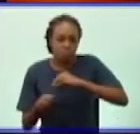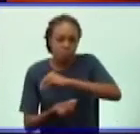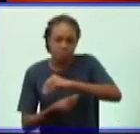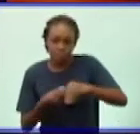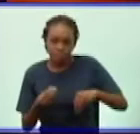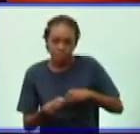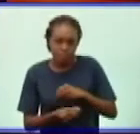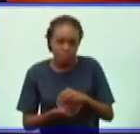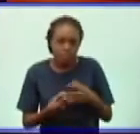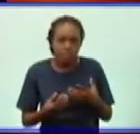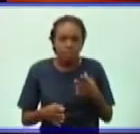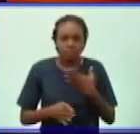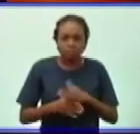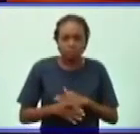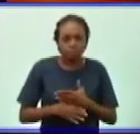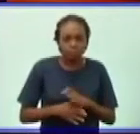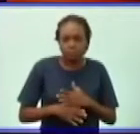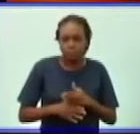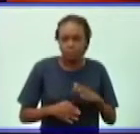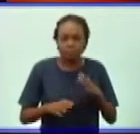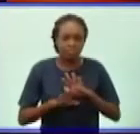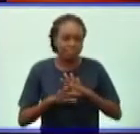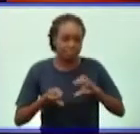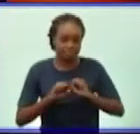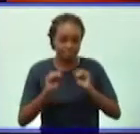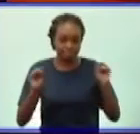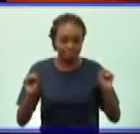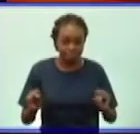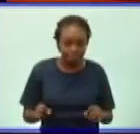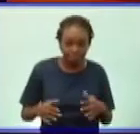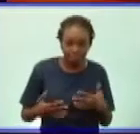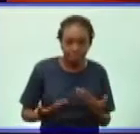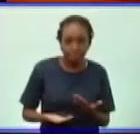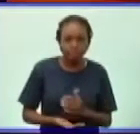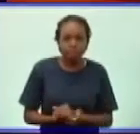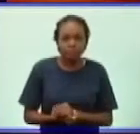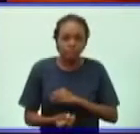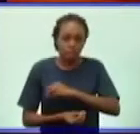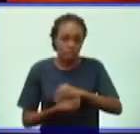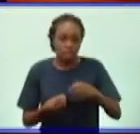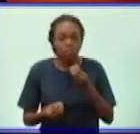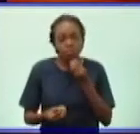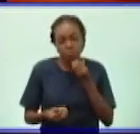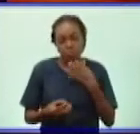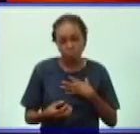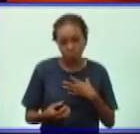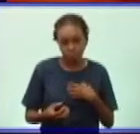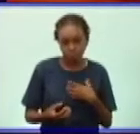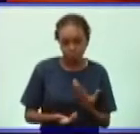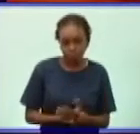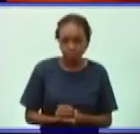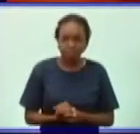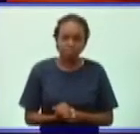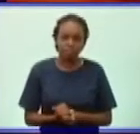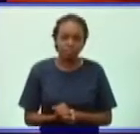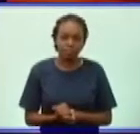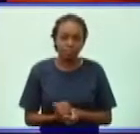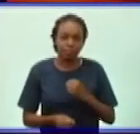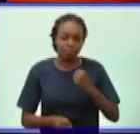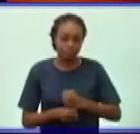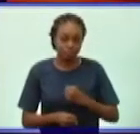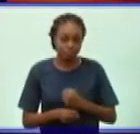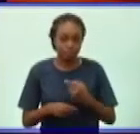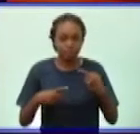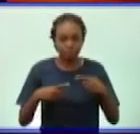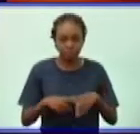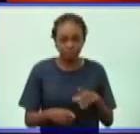lo que llamamos sistemas y los cambios que ocurren dentro de estos sistemas, así como que trabajamos con sus profesores